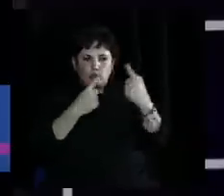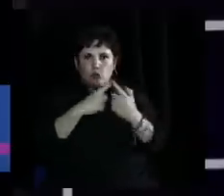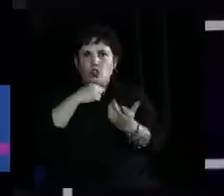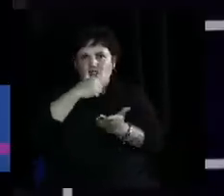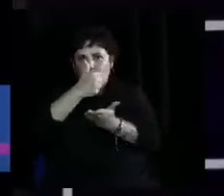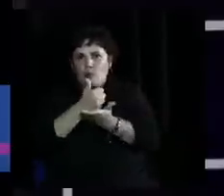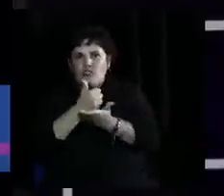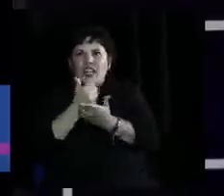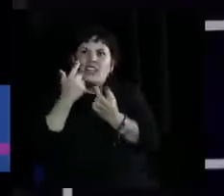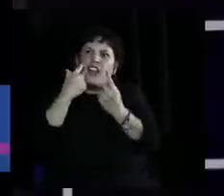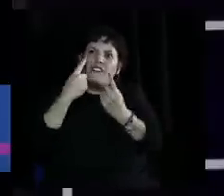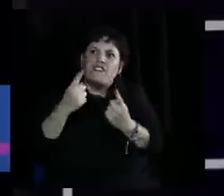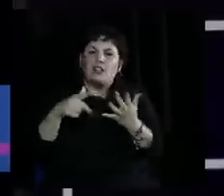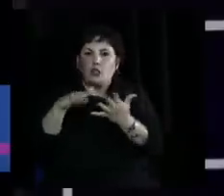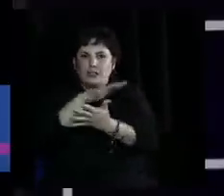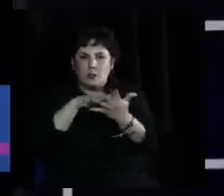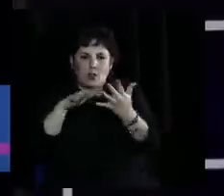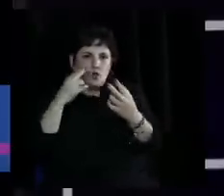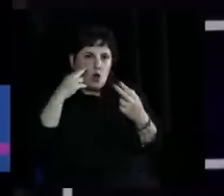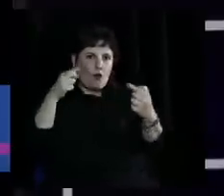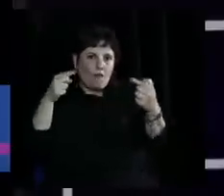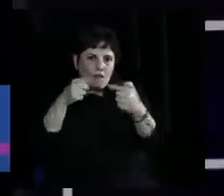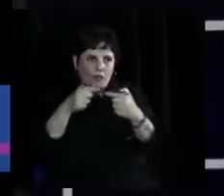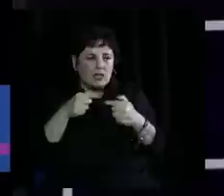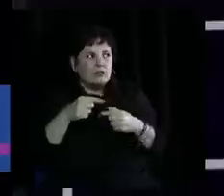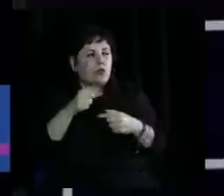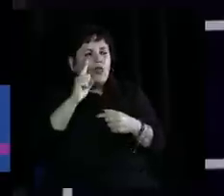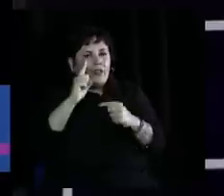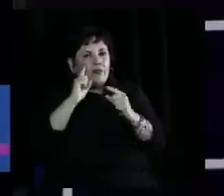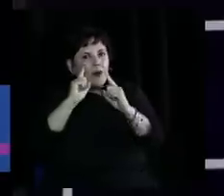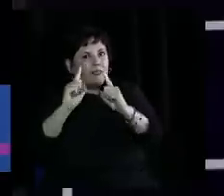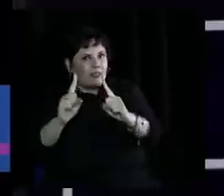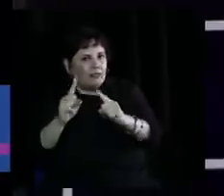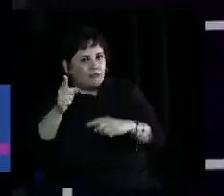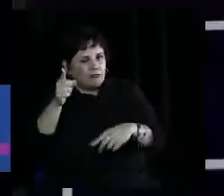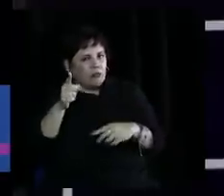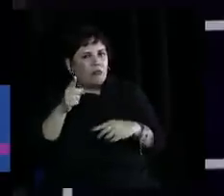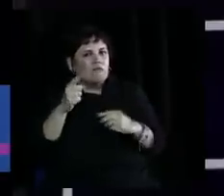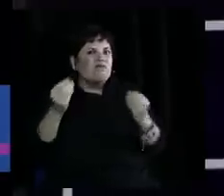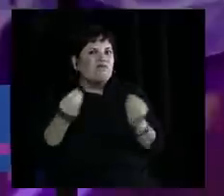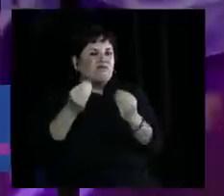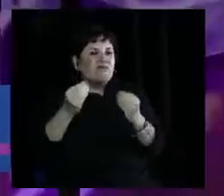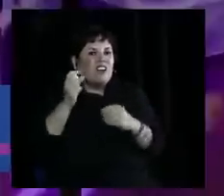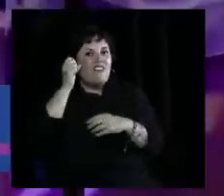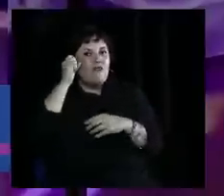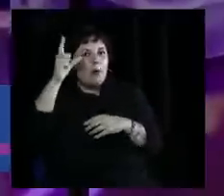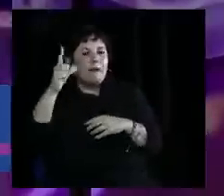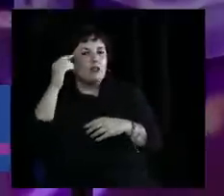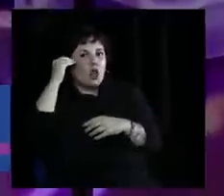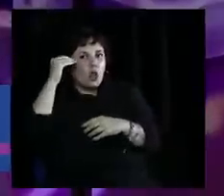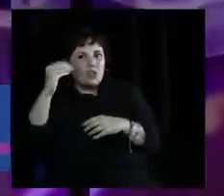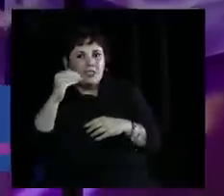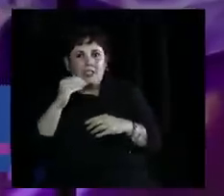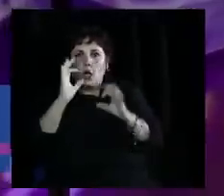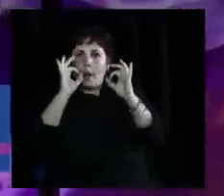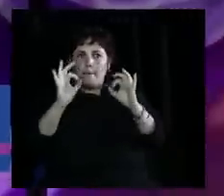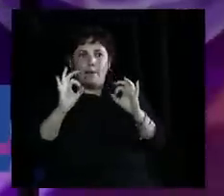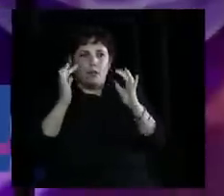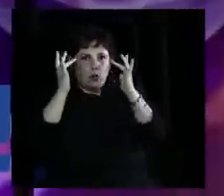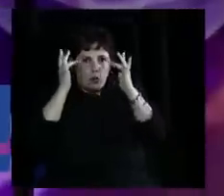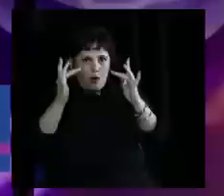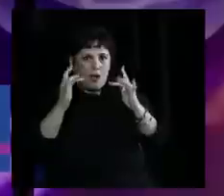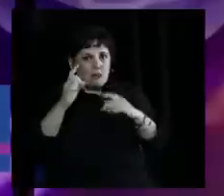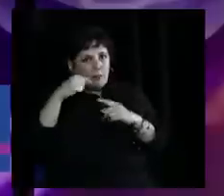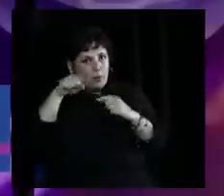estar siguiendo esta situación de conflicto. Sí, hay que seguirlo atentamente, lo que sucede en formación docente, lo que sucede en toda la educación, pero en formación